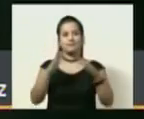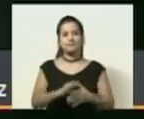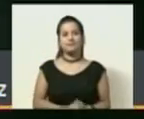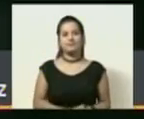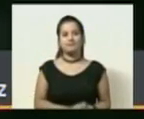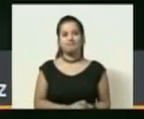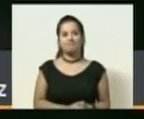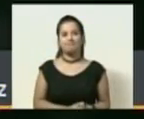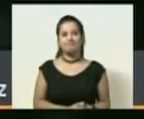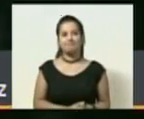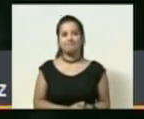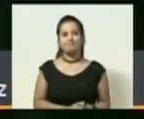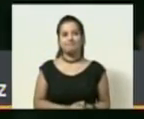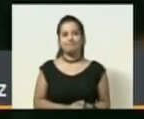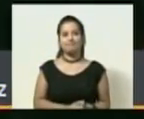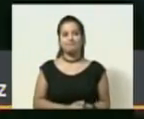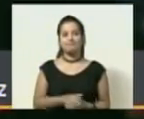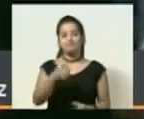Por ahí,